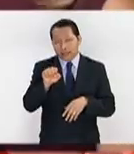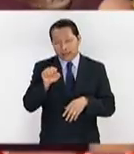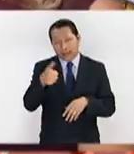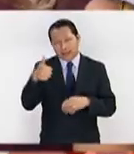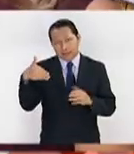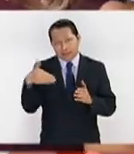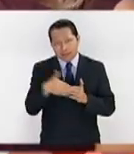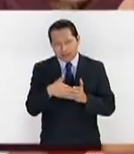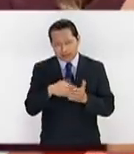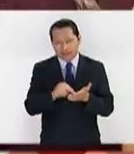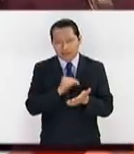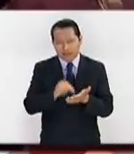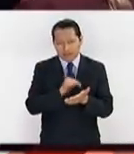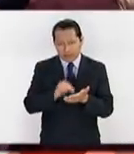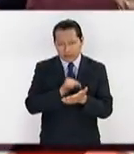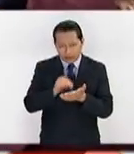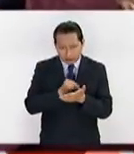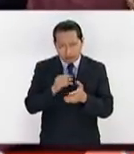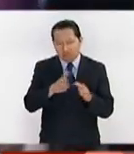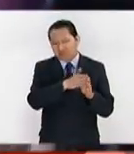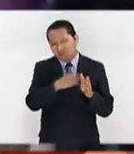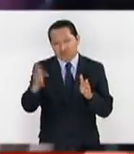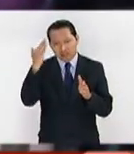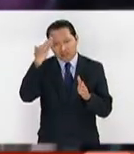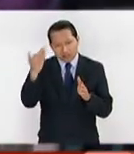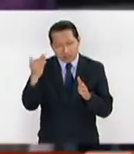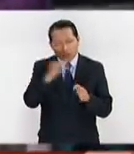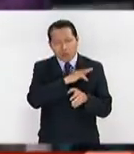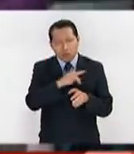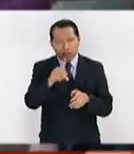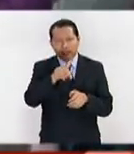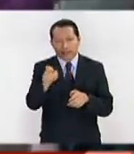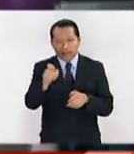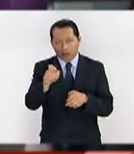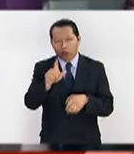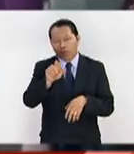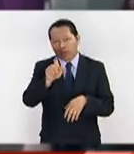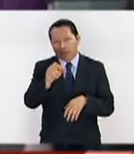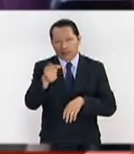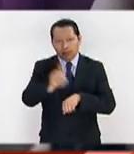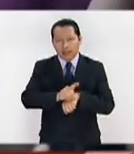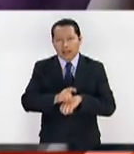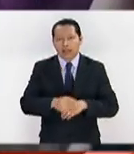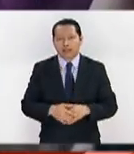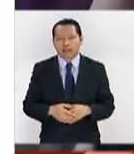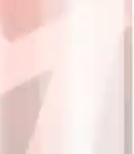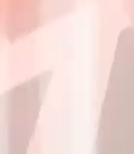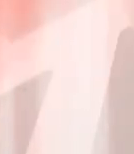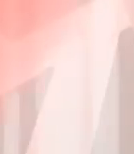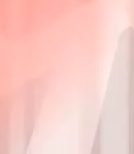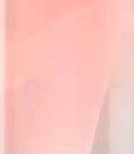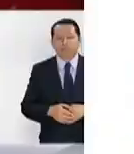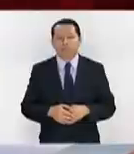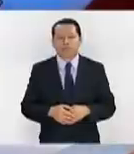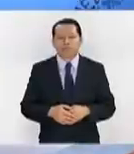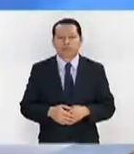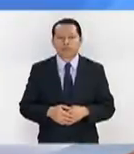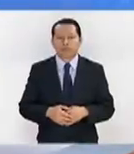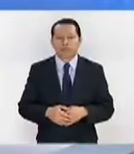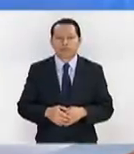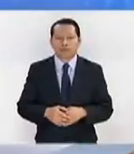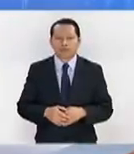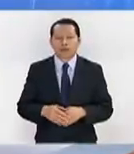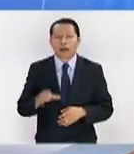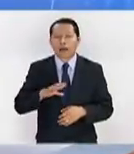866.000 firmas ciudadanas durante un periodo de 120 días.